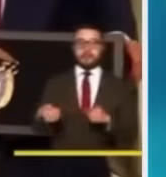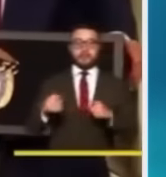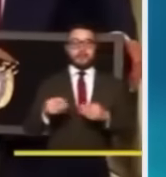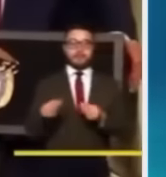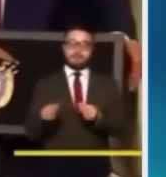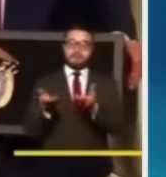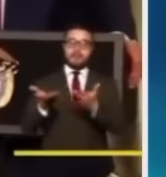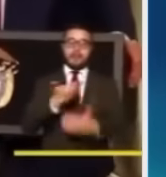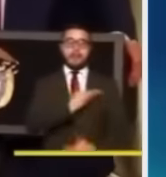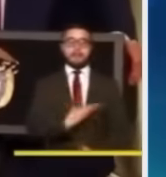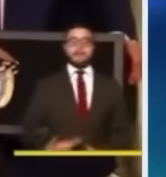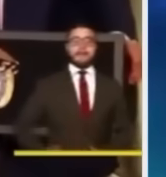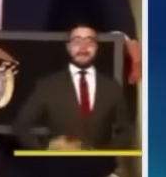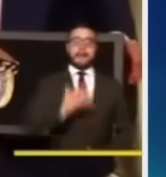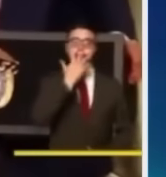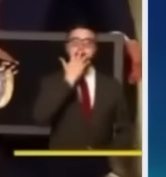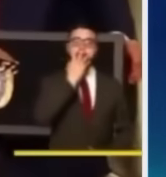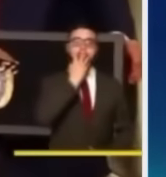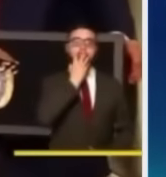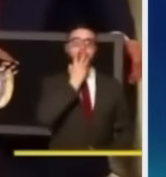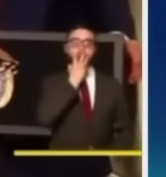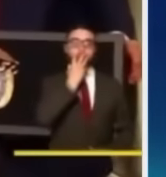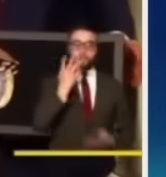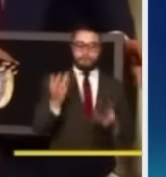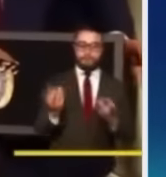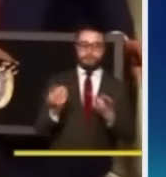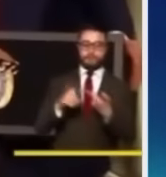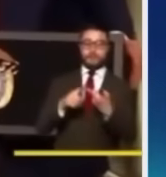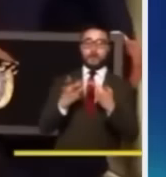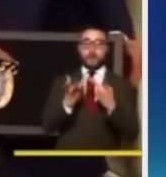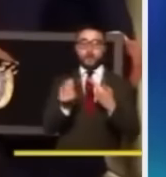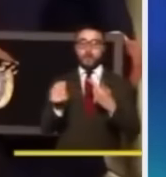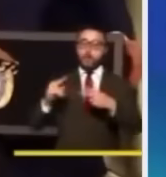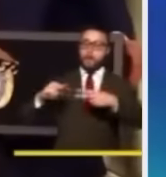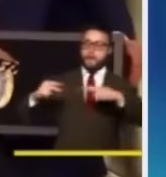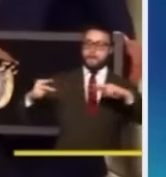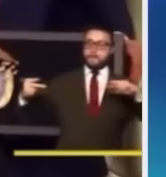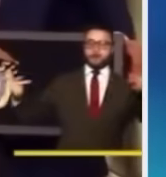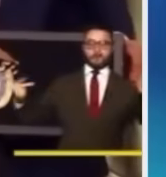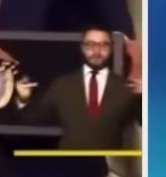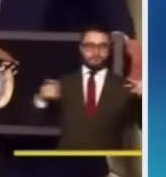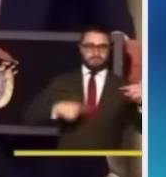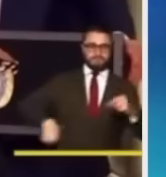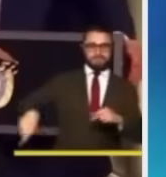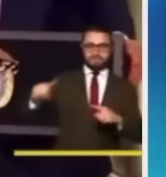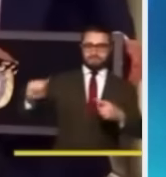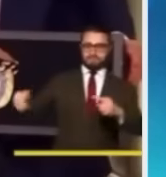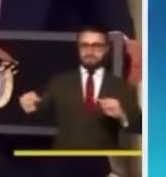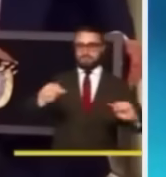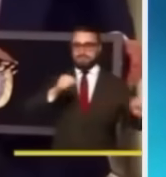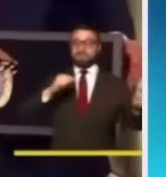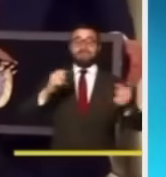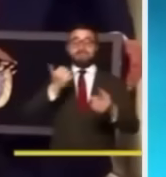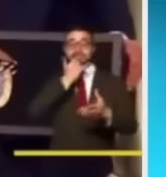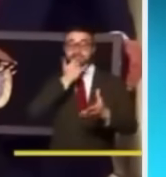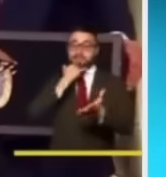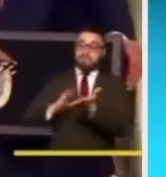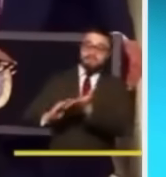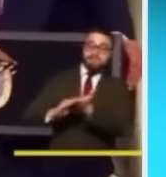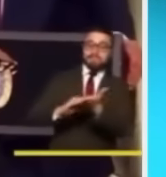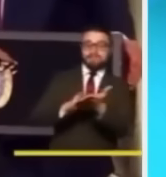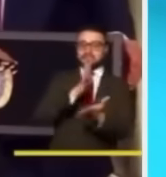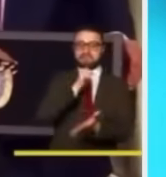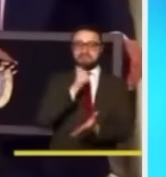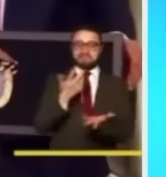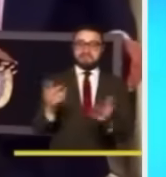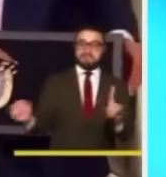va a decir aquí hay dinero Aquí podemos invertir y yo voy a invertir con ustedes en este